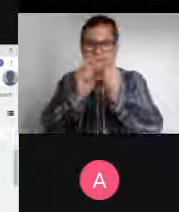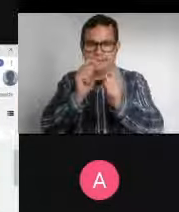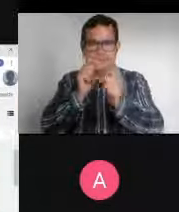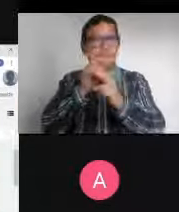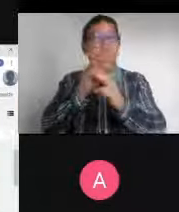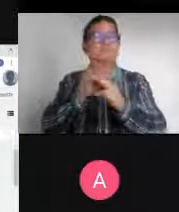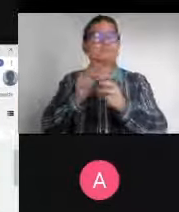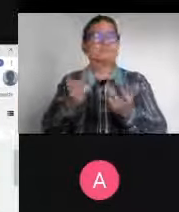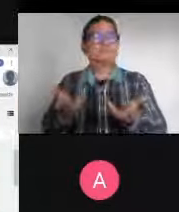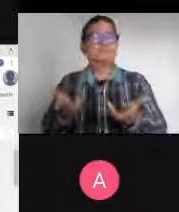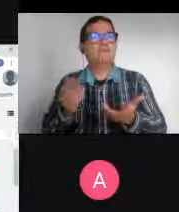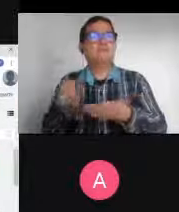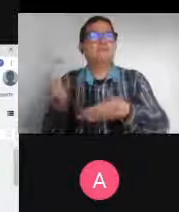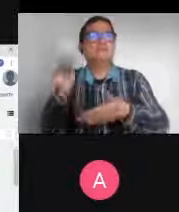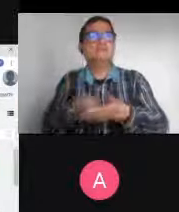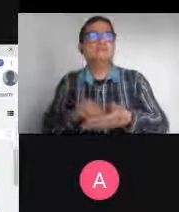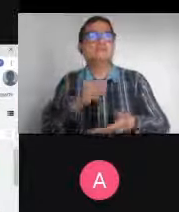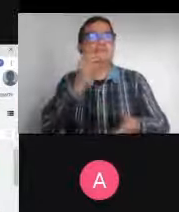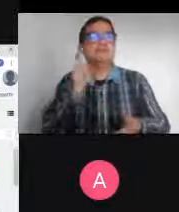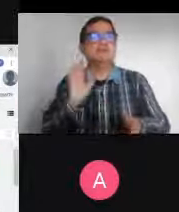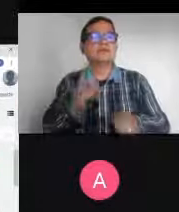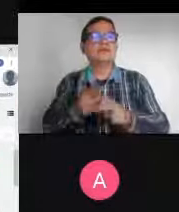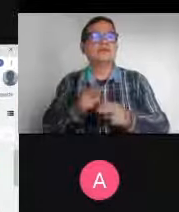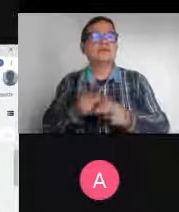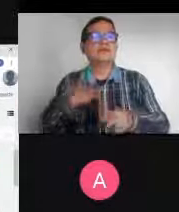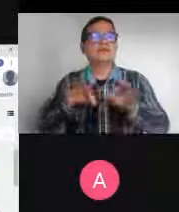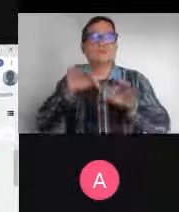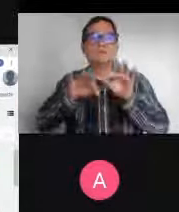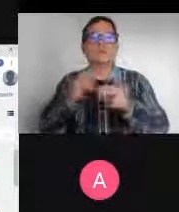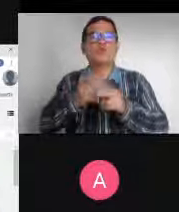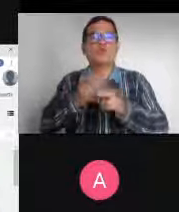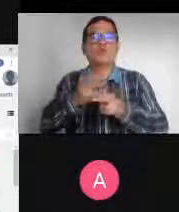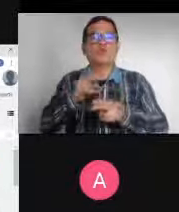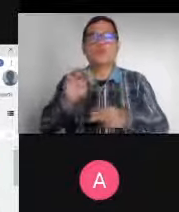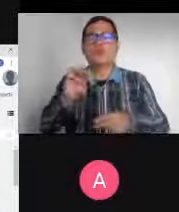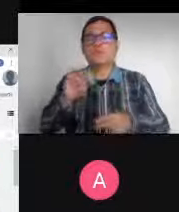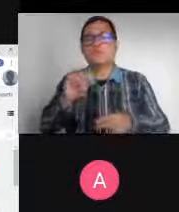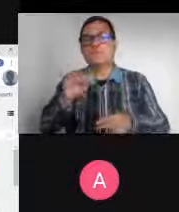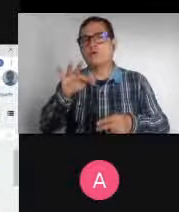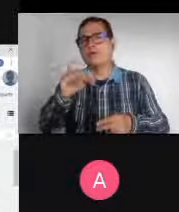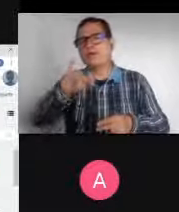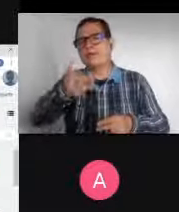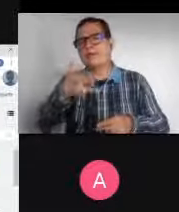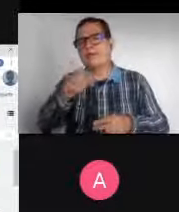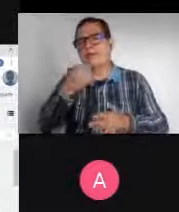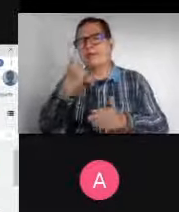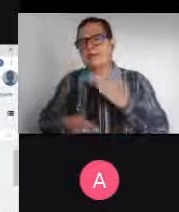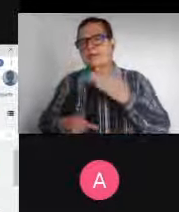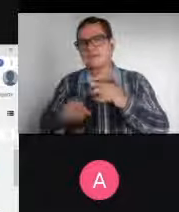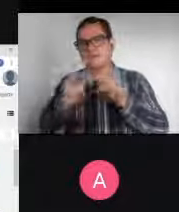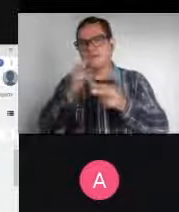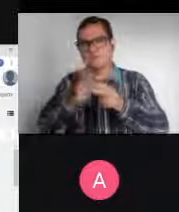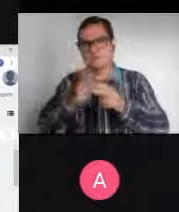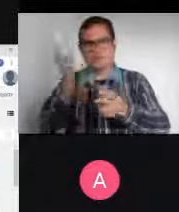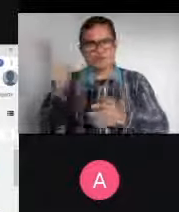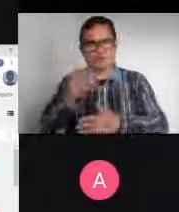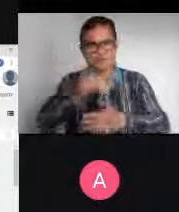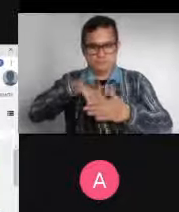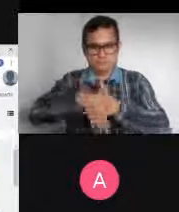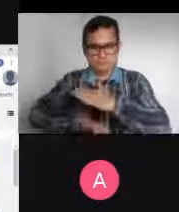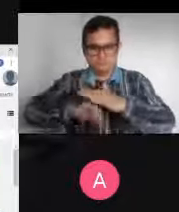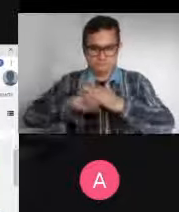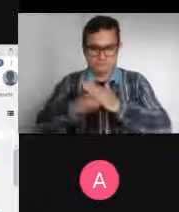cambiar. Entonces ahí le colocan pues el nombre del montaje como tal. Recordemos que él guarda automáticamente todos los